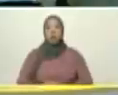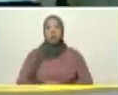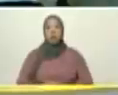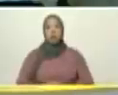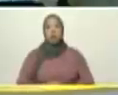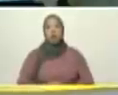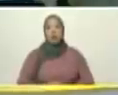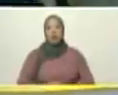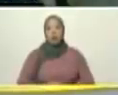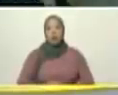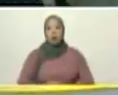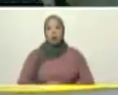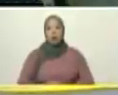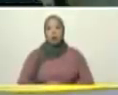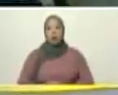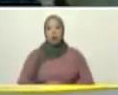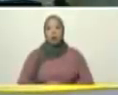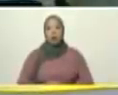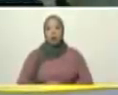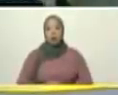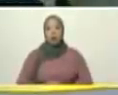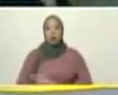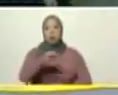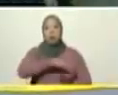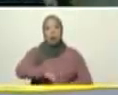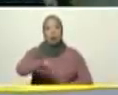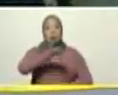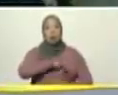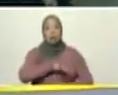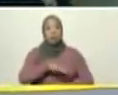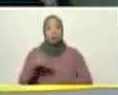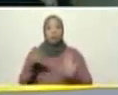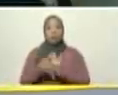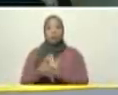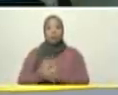Ayacucho, se autoproclamó